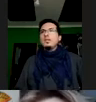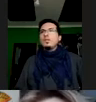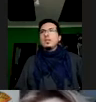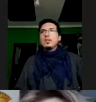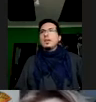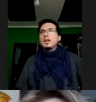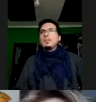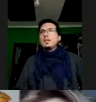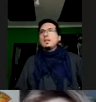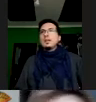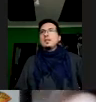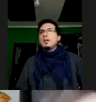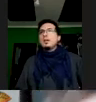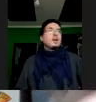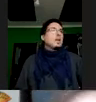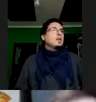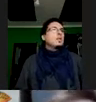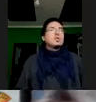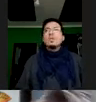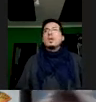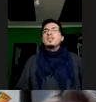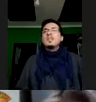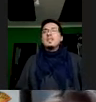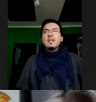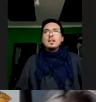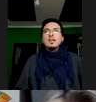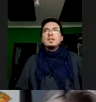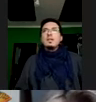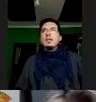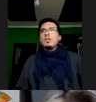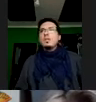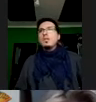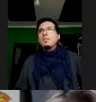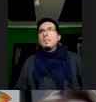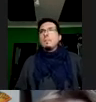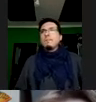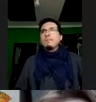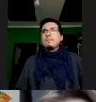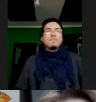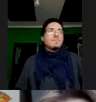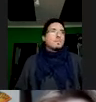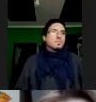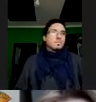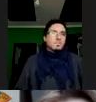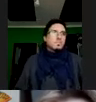Génesis, Jordan, Kiara, Matías, Rafaela, chiquillos. ¿Se entiende sí o no?